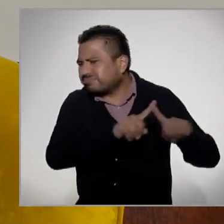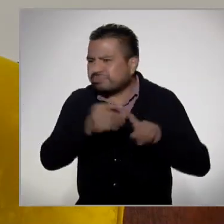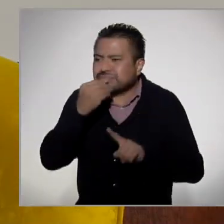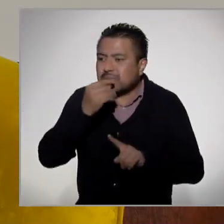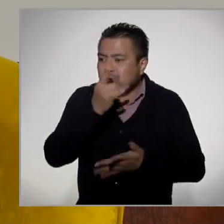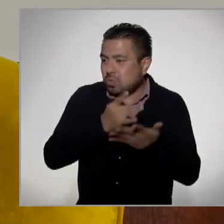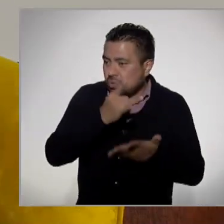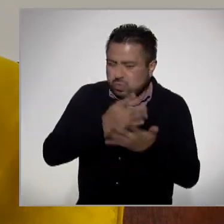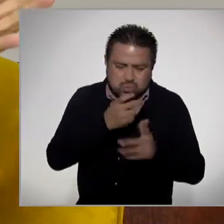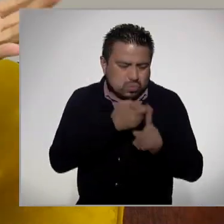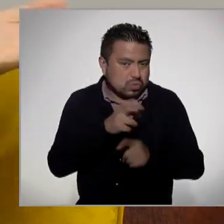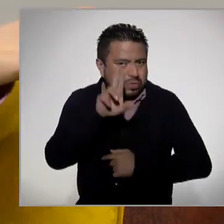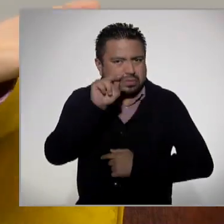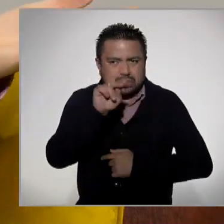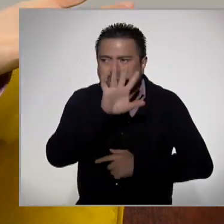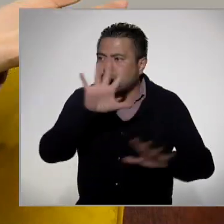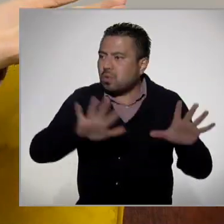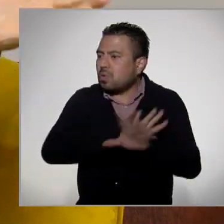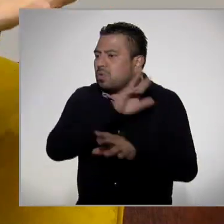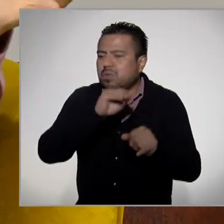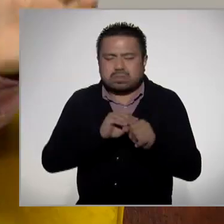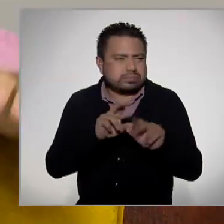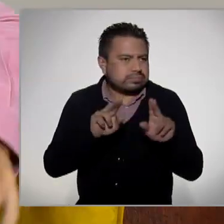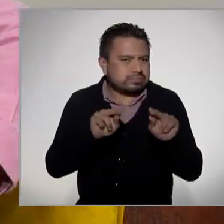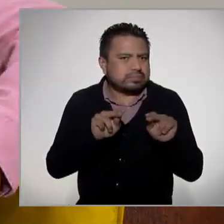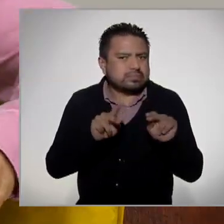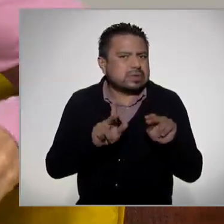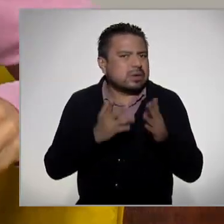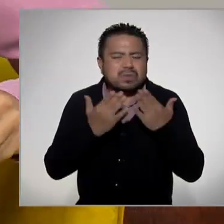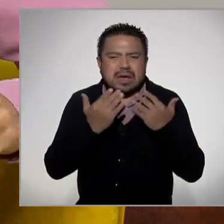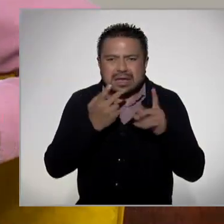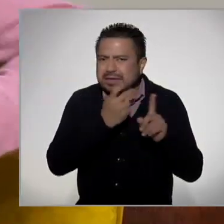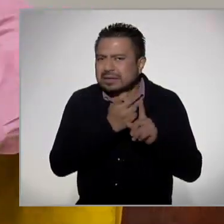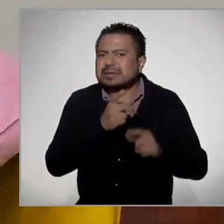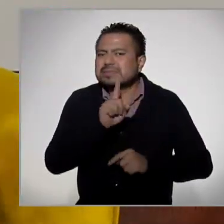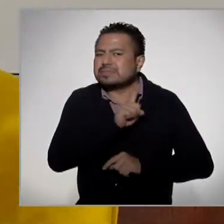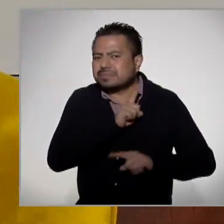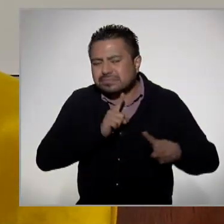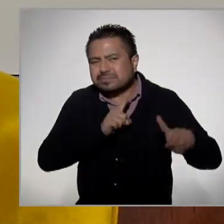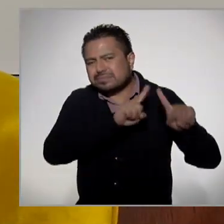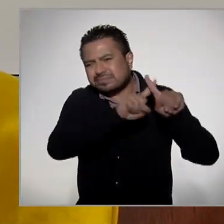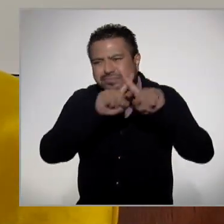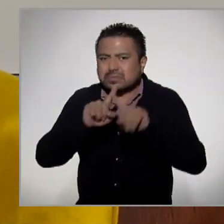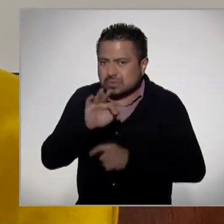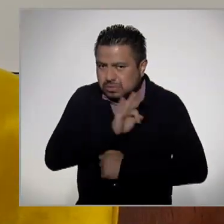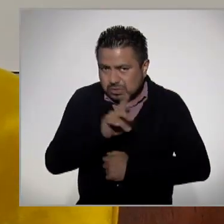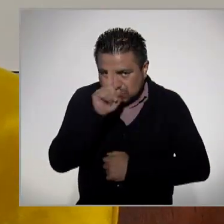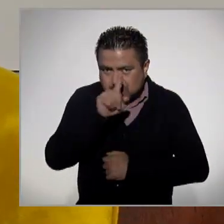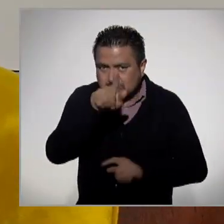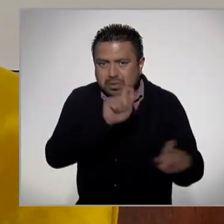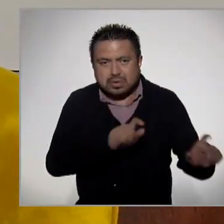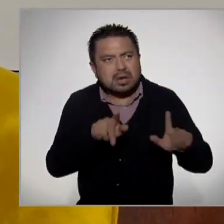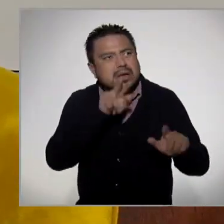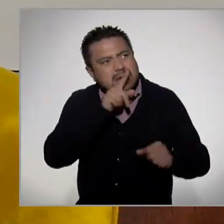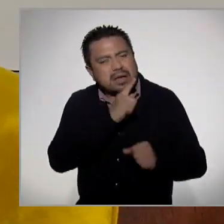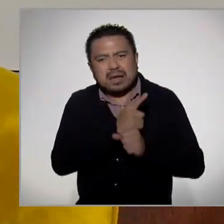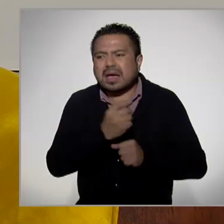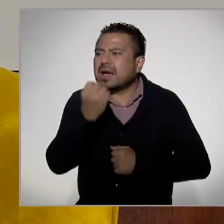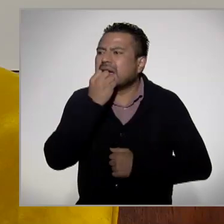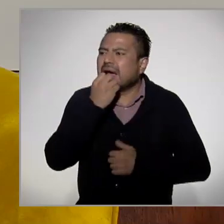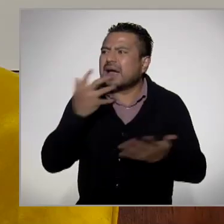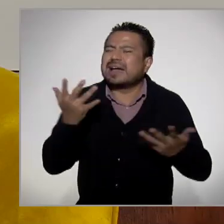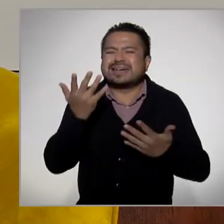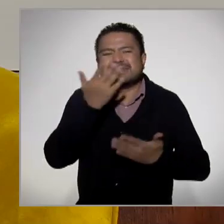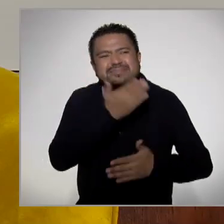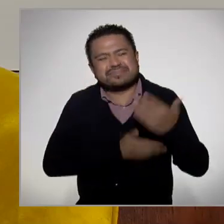alimento que tiene que que te cubre todo sería ideal no pero no existe eso tiene que haber variabilidad y les recomendamos que vean nuestro programa que hicimos ya de alimentación